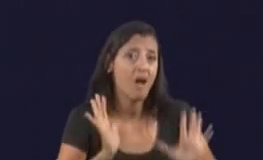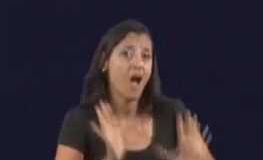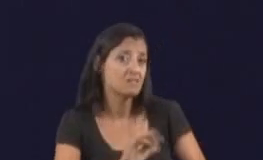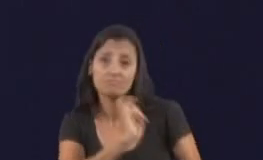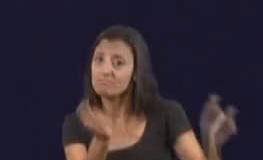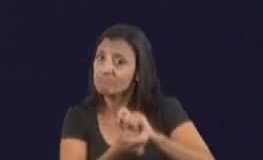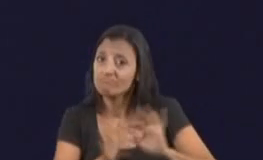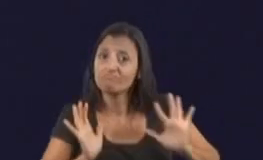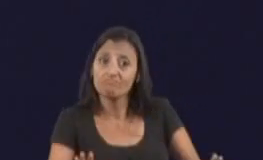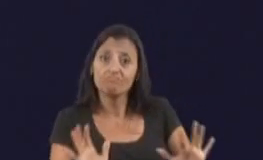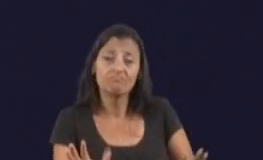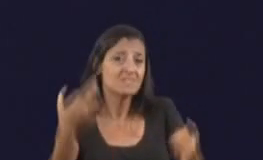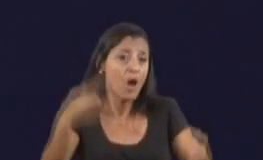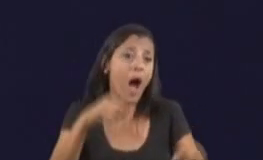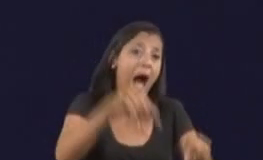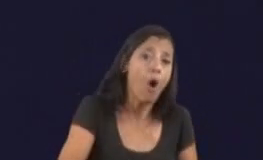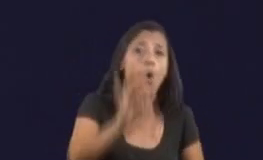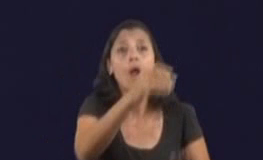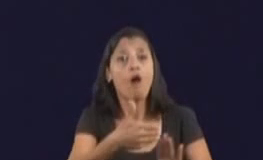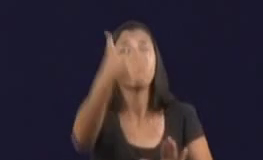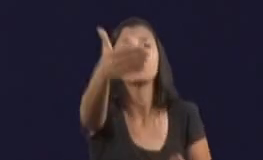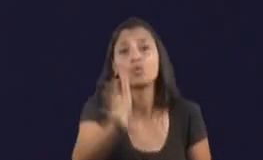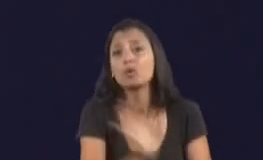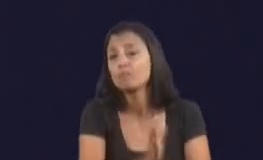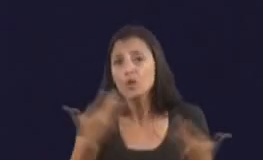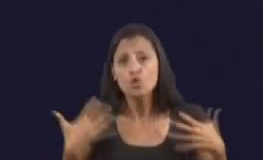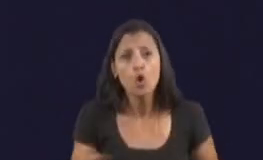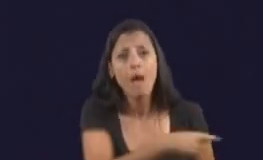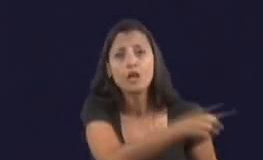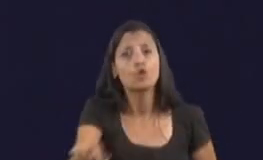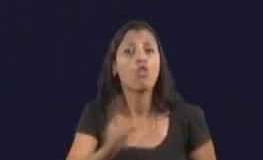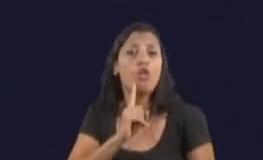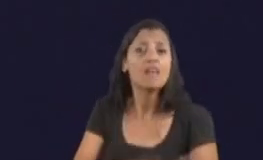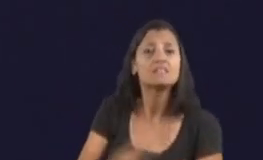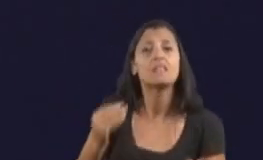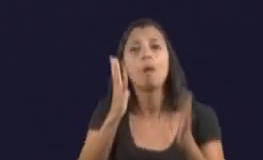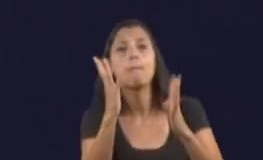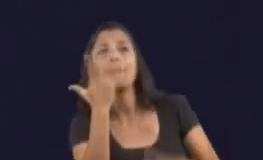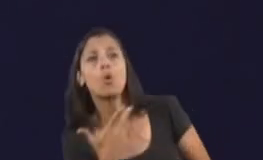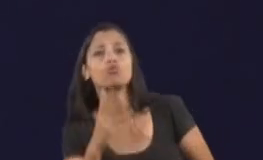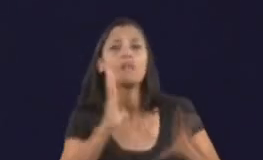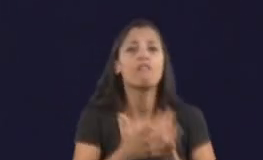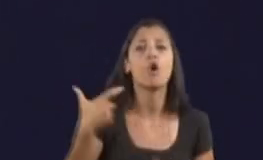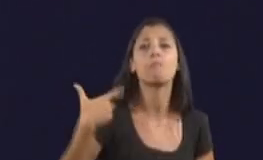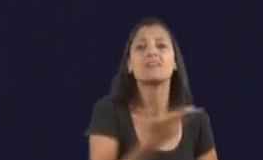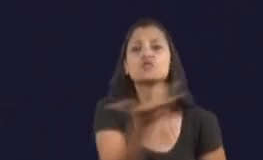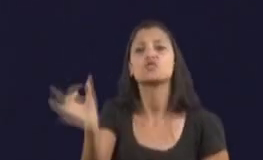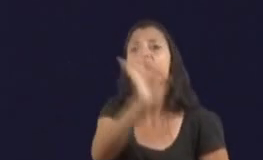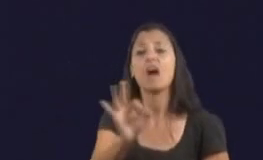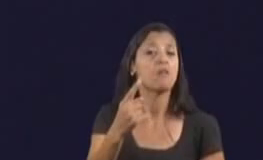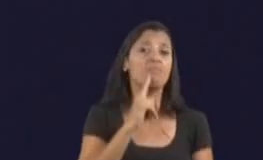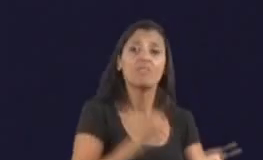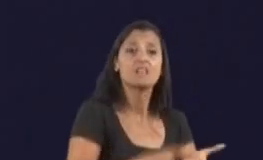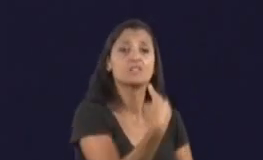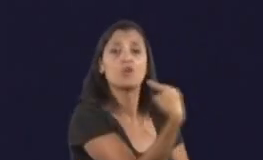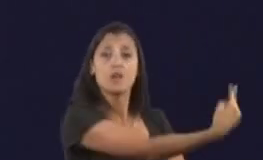es algo lógico que todos puedan elegir qué tipo de sociedad quieren tener de acuerdo a lo que deseen a la